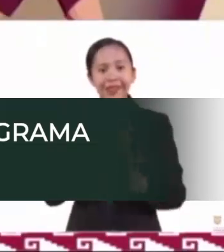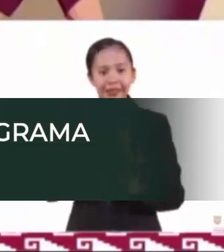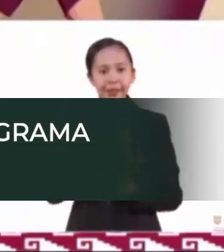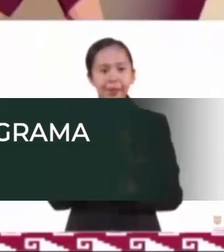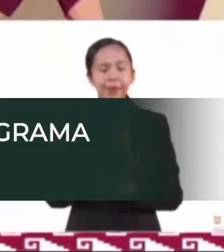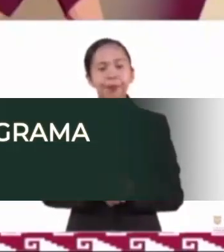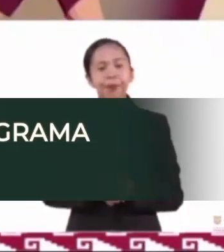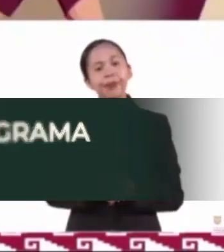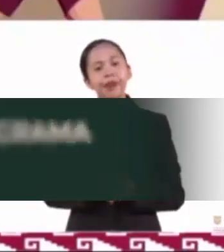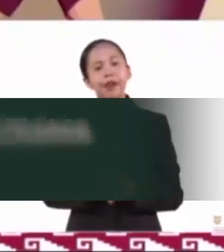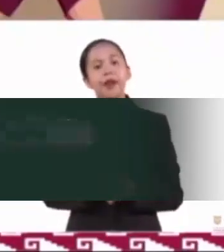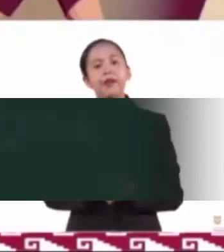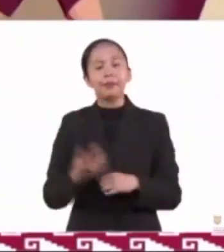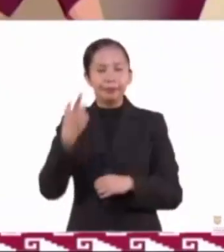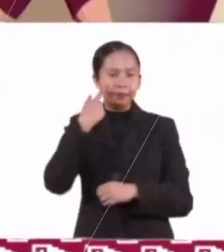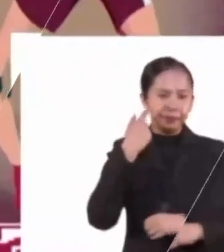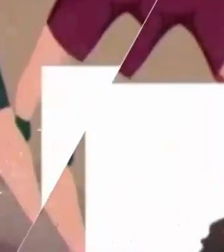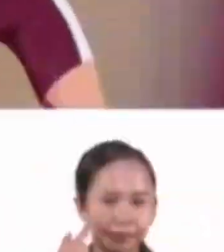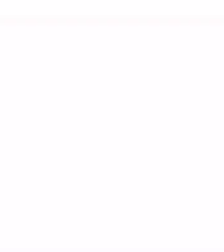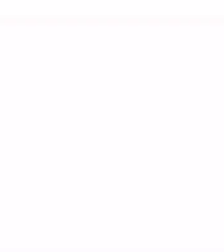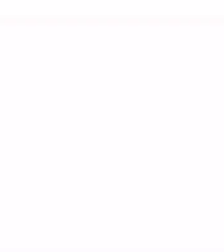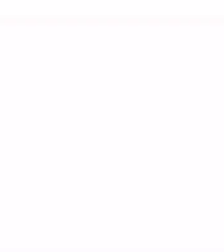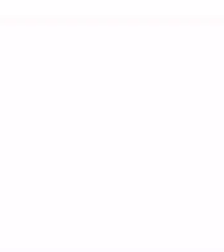el próximo 17 de junio.